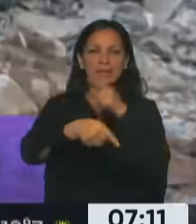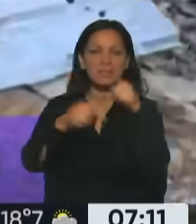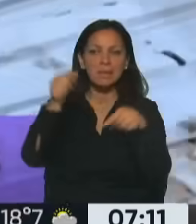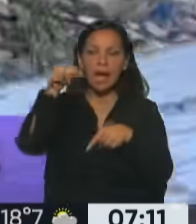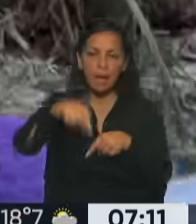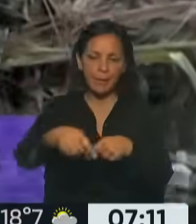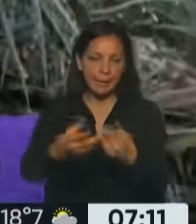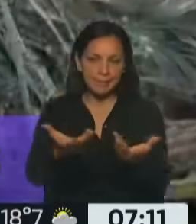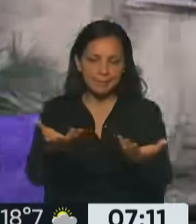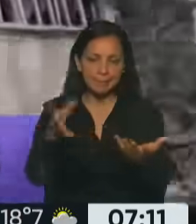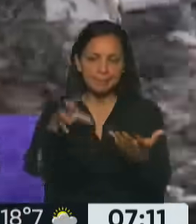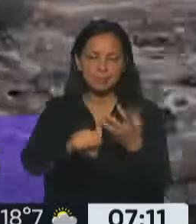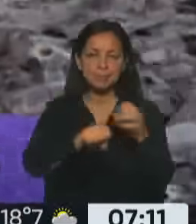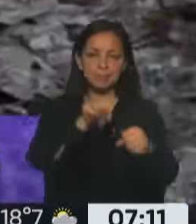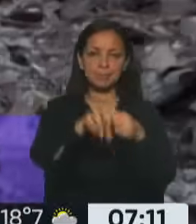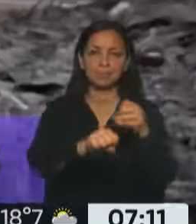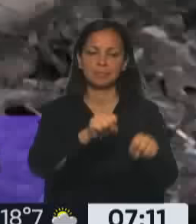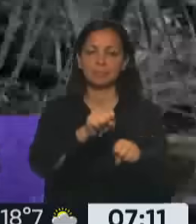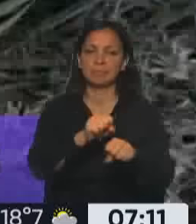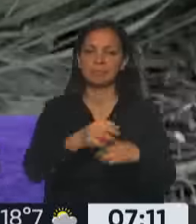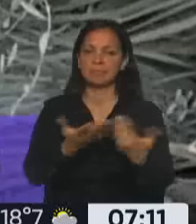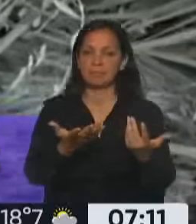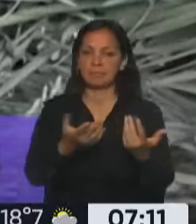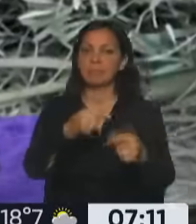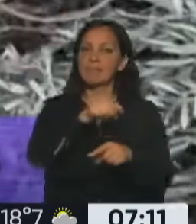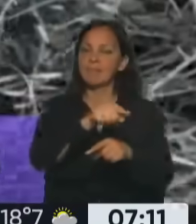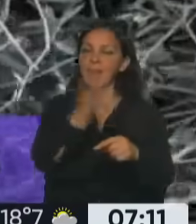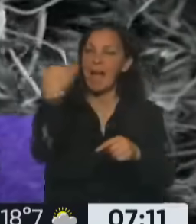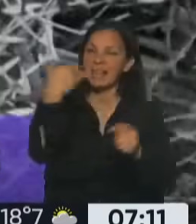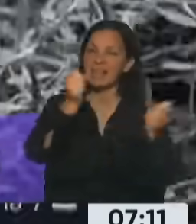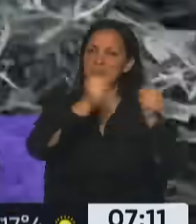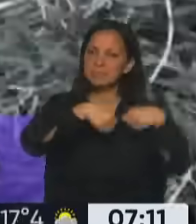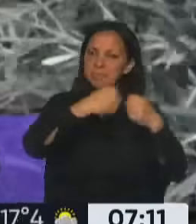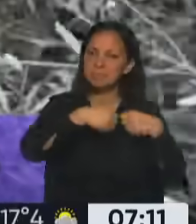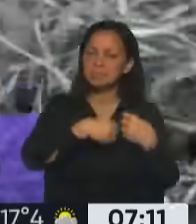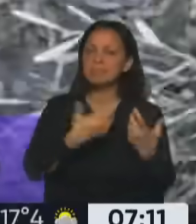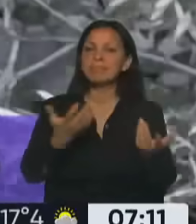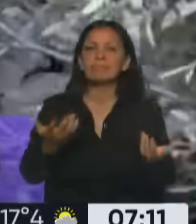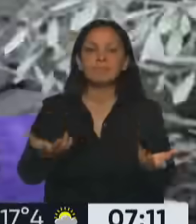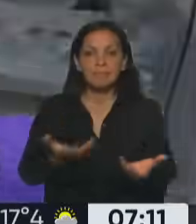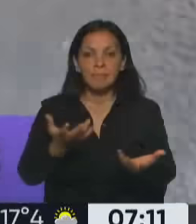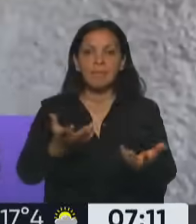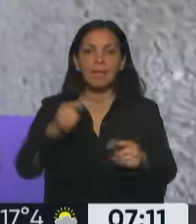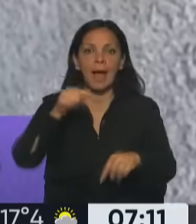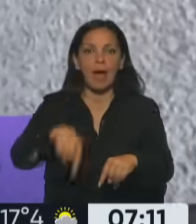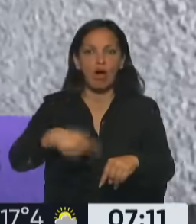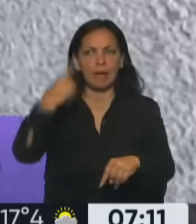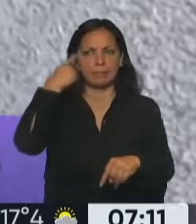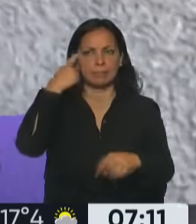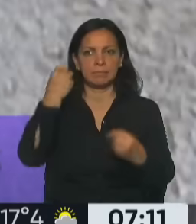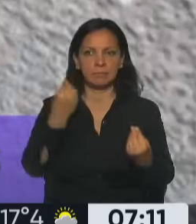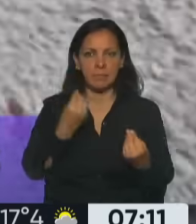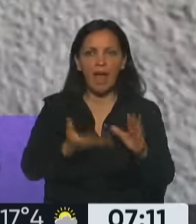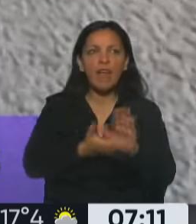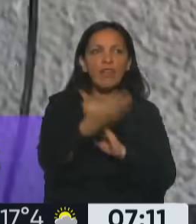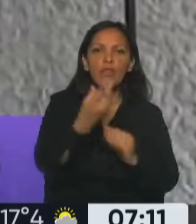norte. Justamente se refugiaban en el sur por indicaciones de Israel. Entonces, el planteo es a dónde se